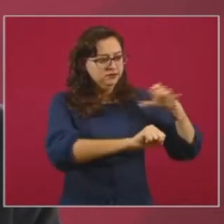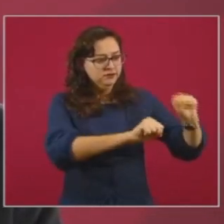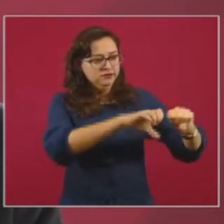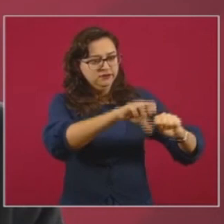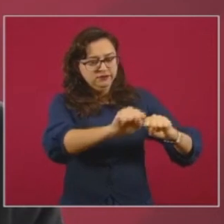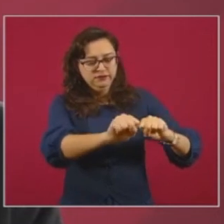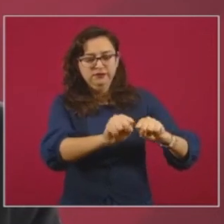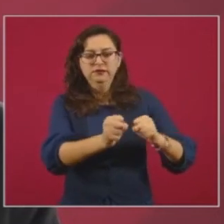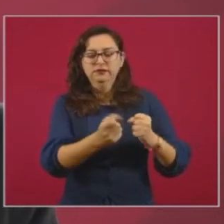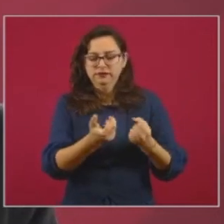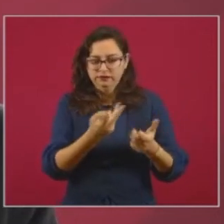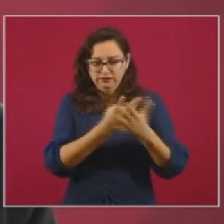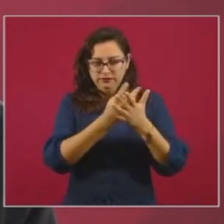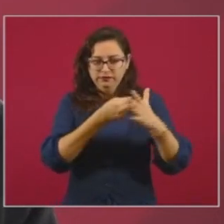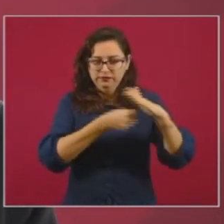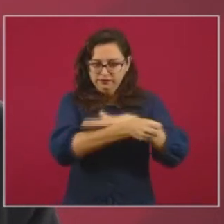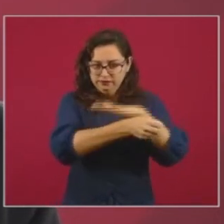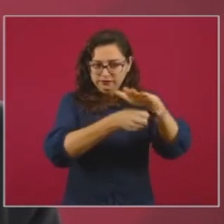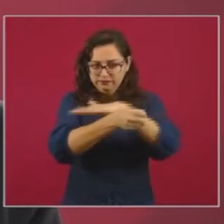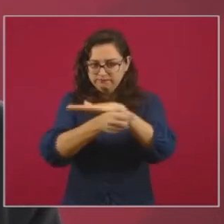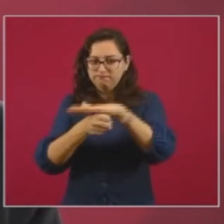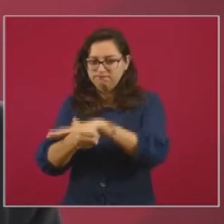responsables de estos crímenes.